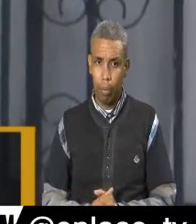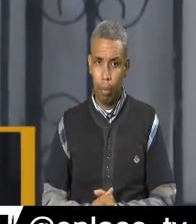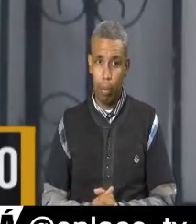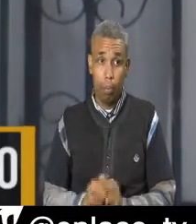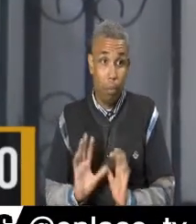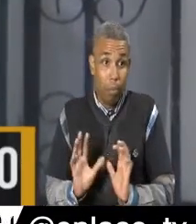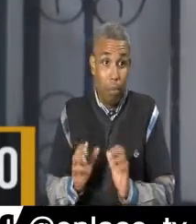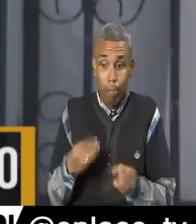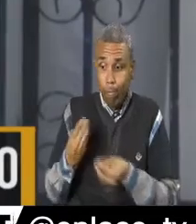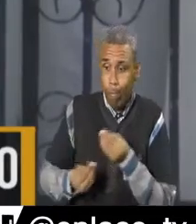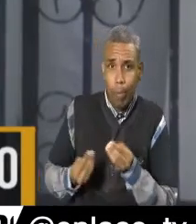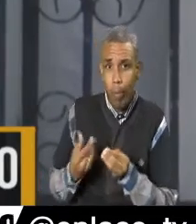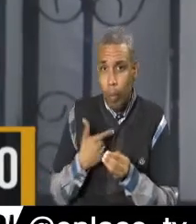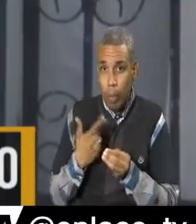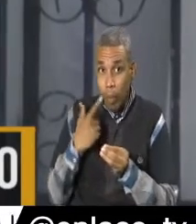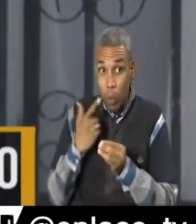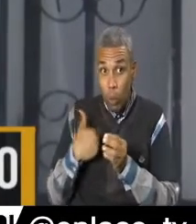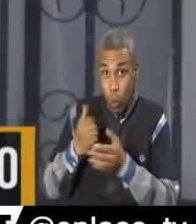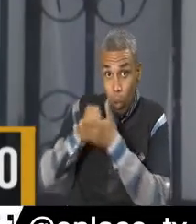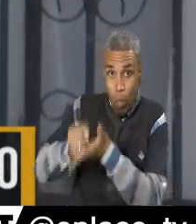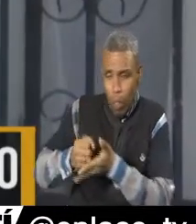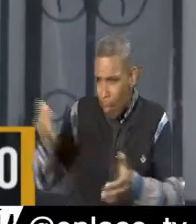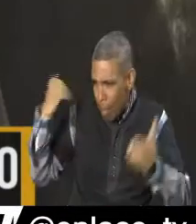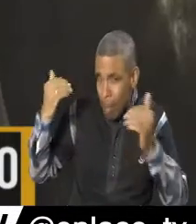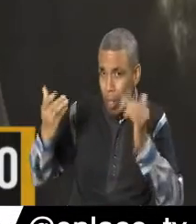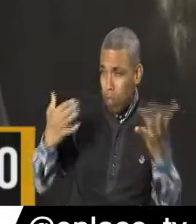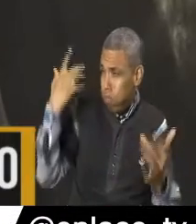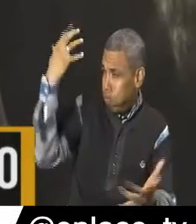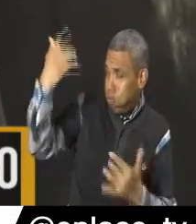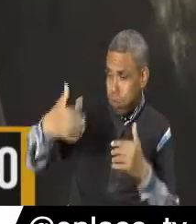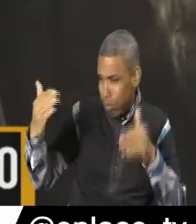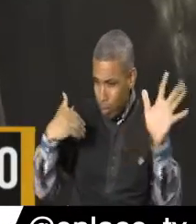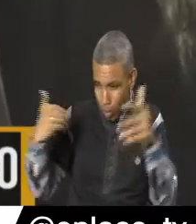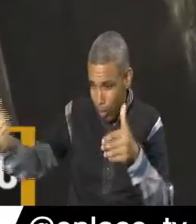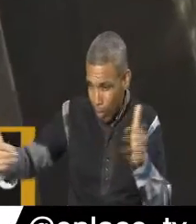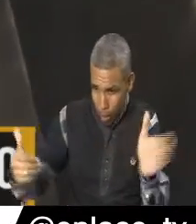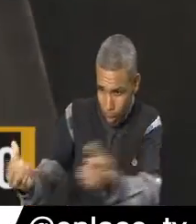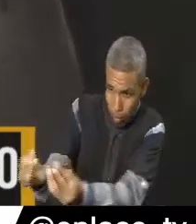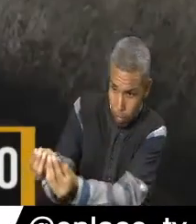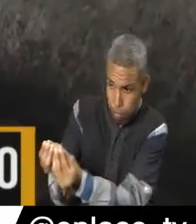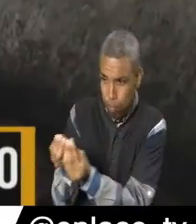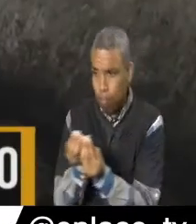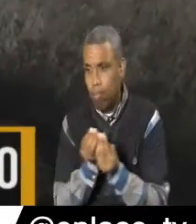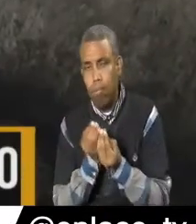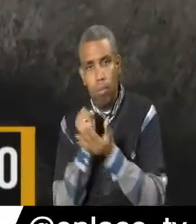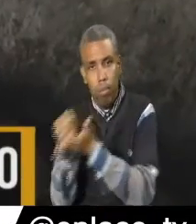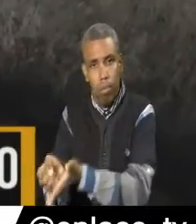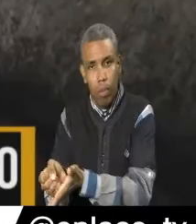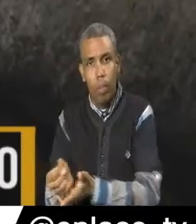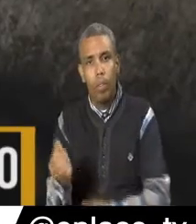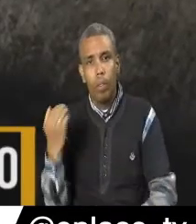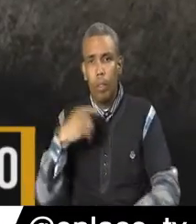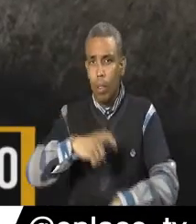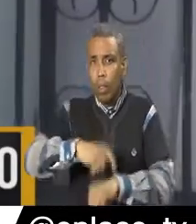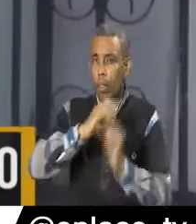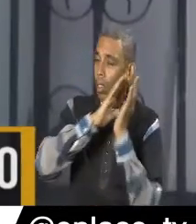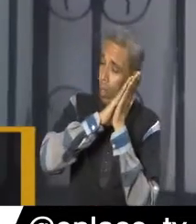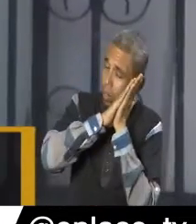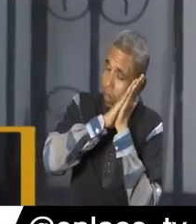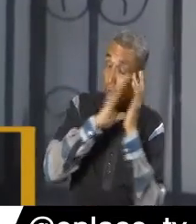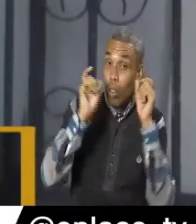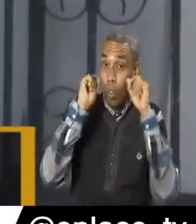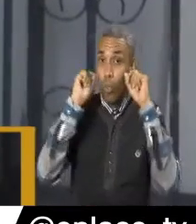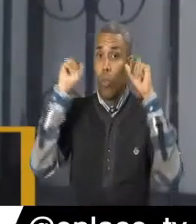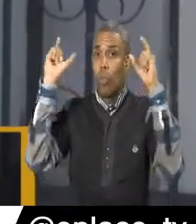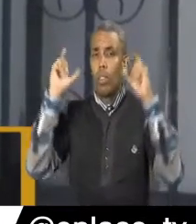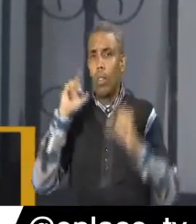por el patio inmediatamente, como ya vi que estaba todo lleno de llamas. El incendio inició en horas de la madrugada, cuando todos dormían. Eran